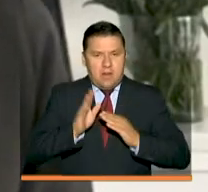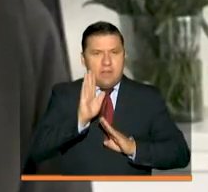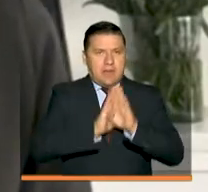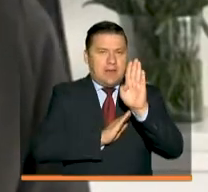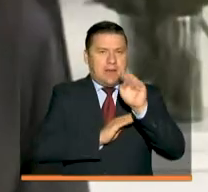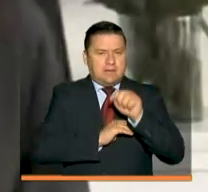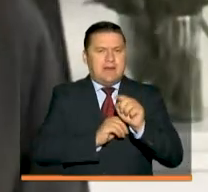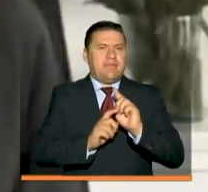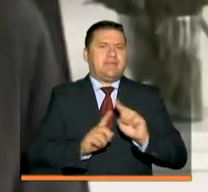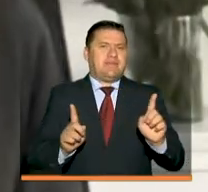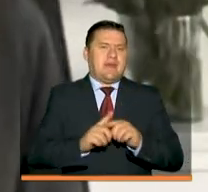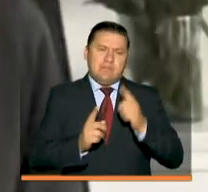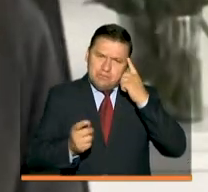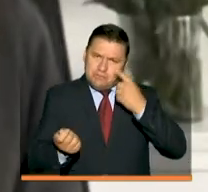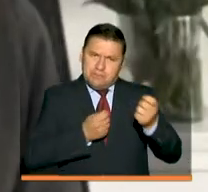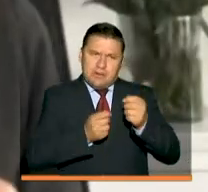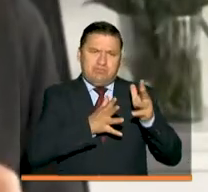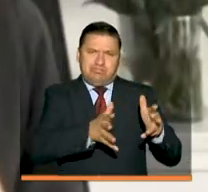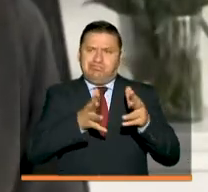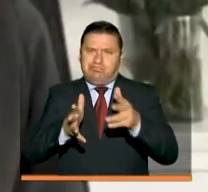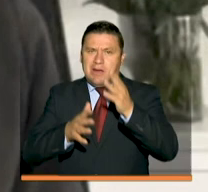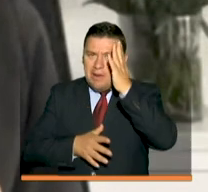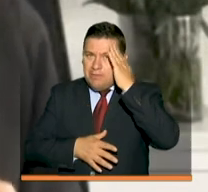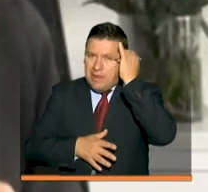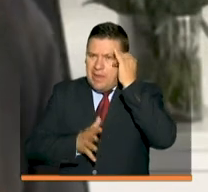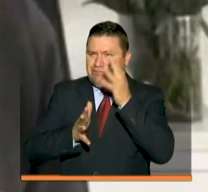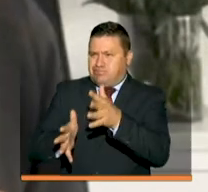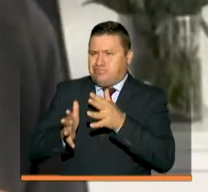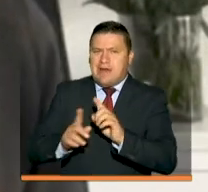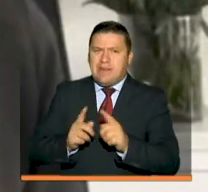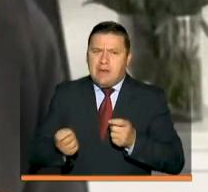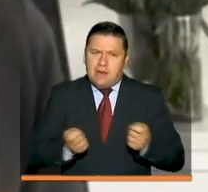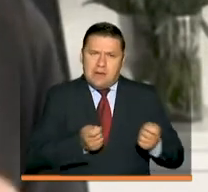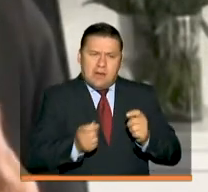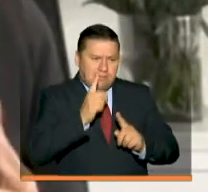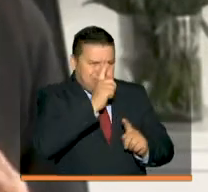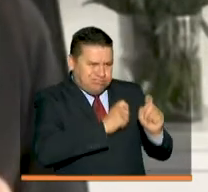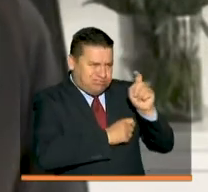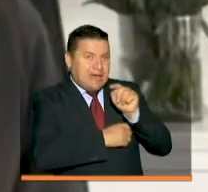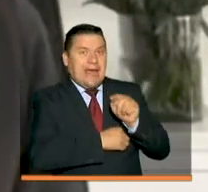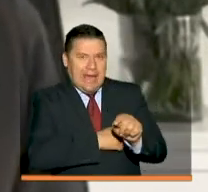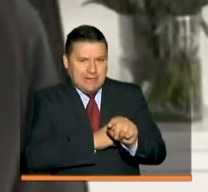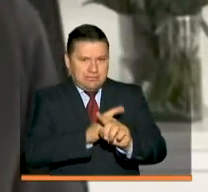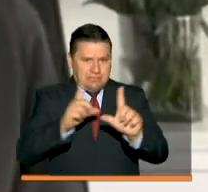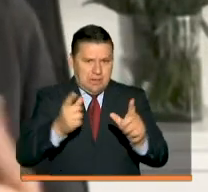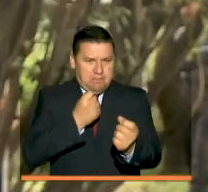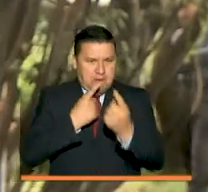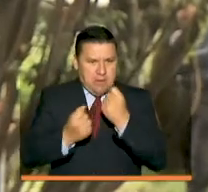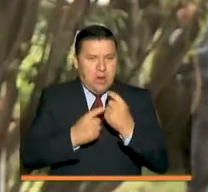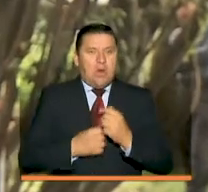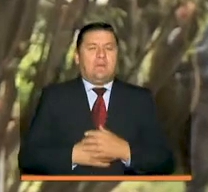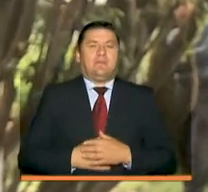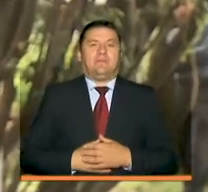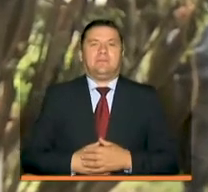desarrollar diferentes estrategias pedagógicas y diferentes estrategias de análisis sobre esos